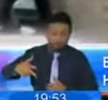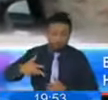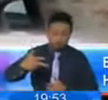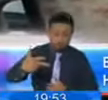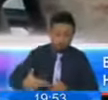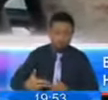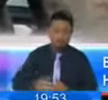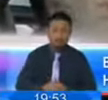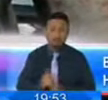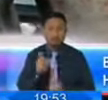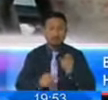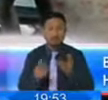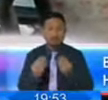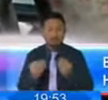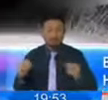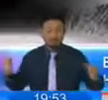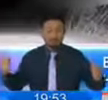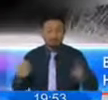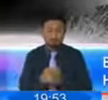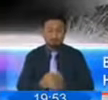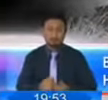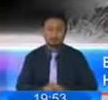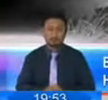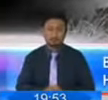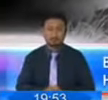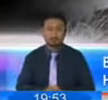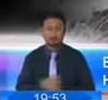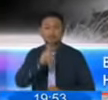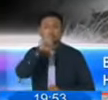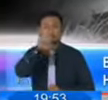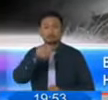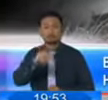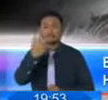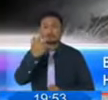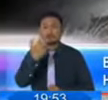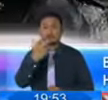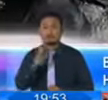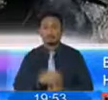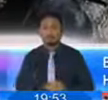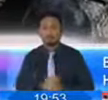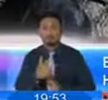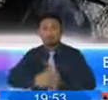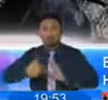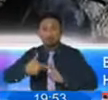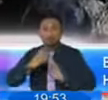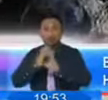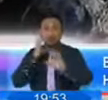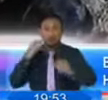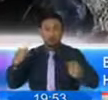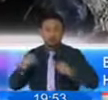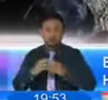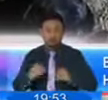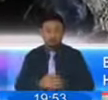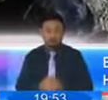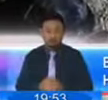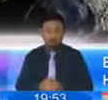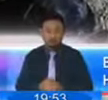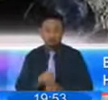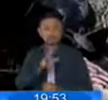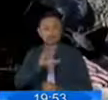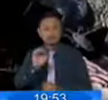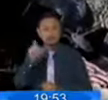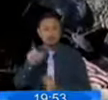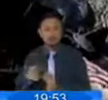cobró la vida de decenas de personas, mientras que en el 2013 el choque entre un tren y un bus escolar mató a más de